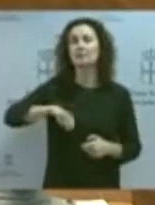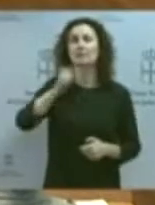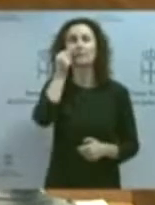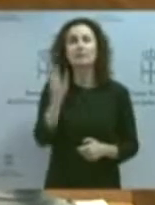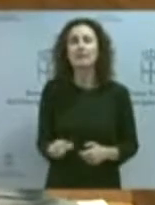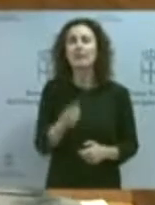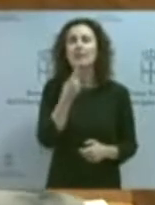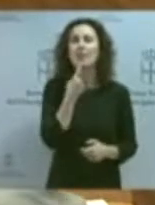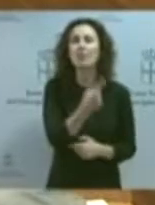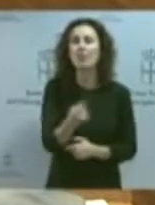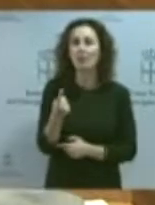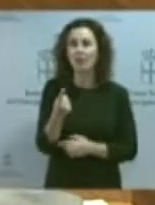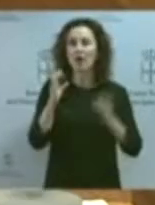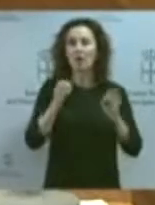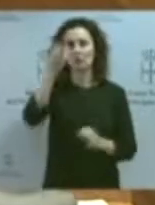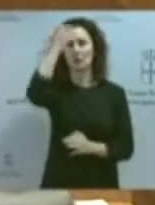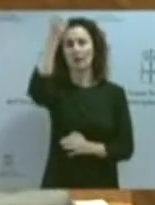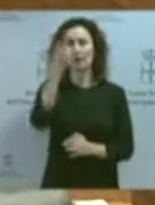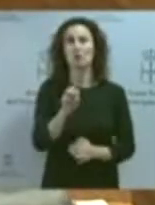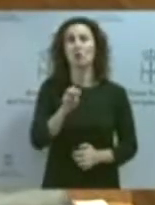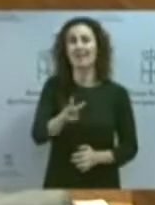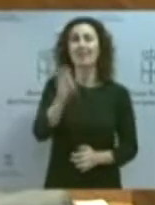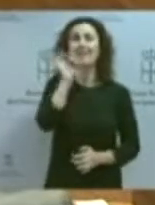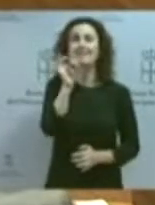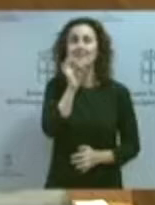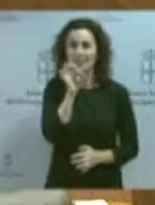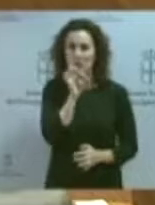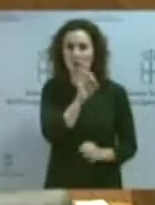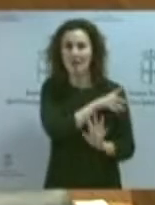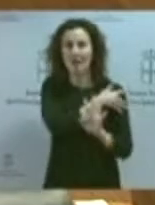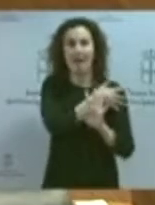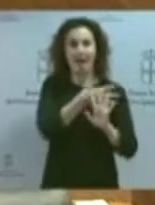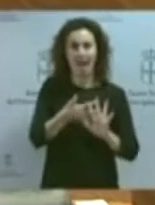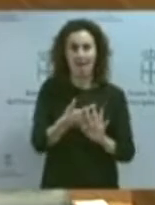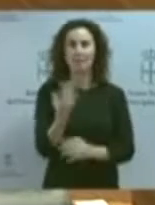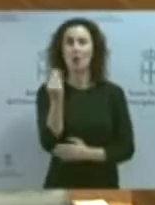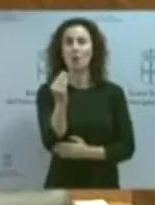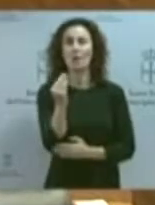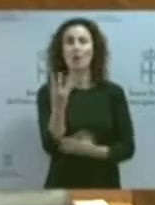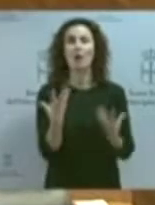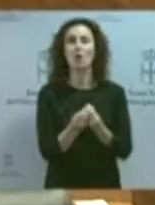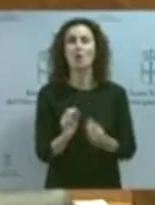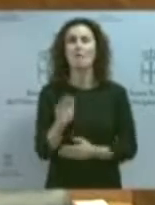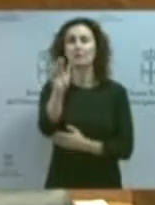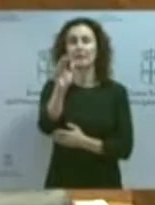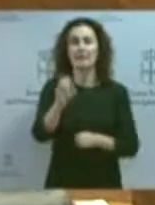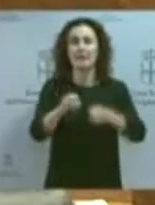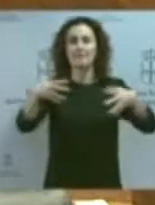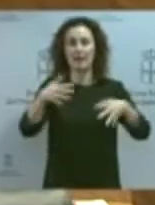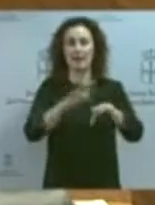siglos de andadura como el asturiano y la idea de Covadonga como montaña mágica, lugar elegido para la fe y de una naturaleza